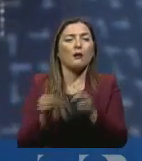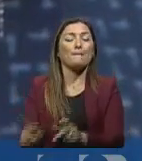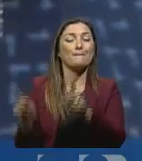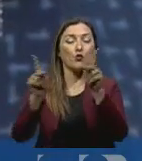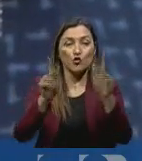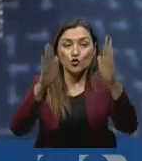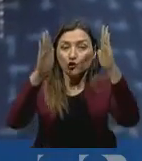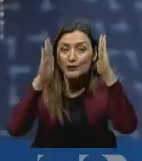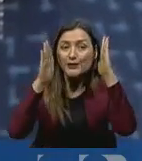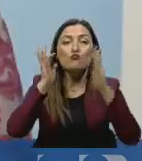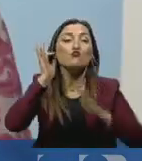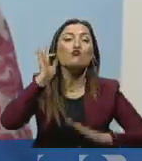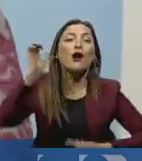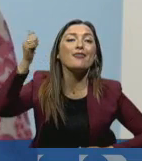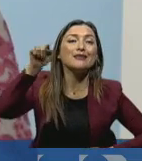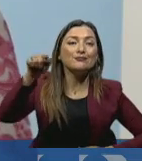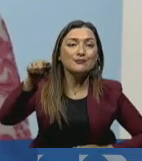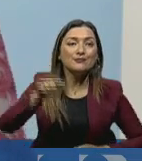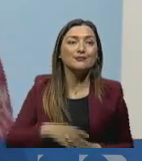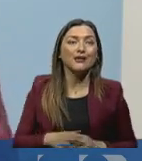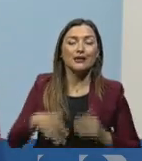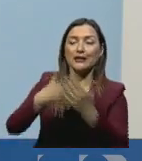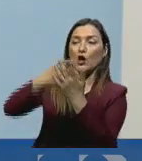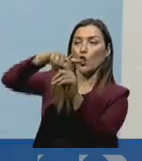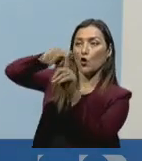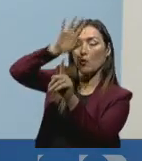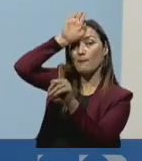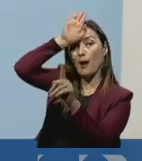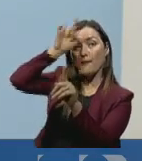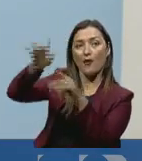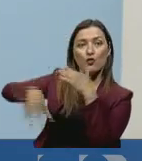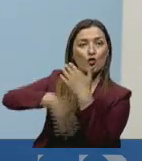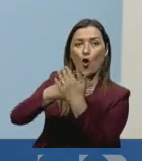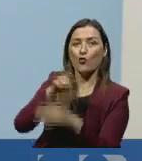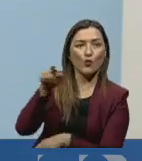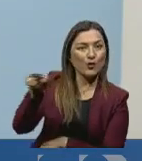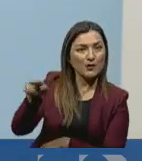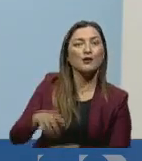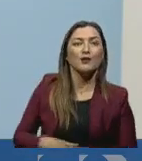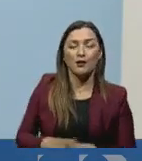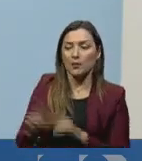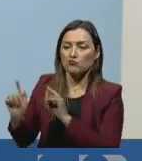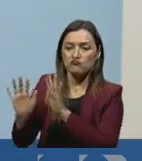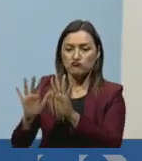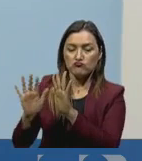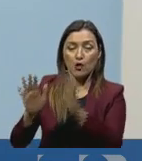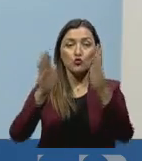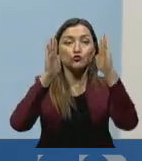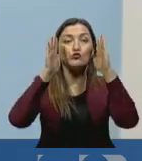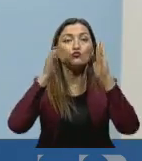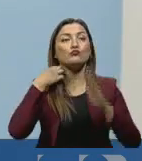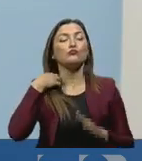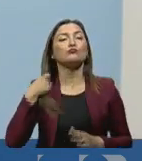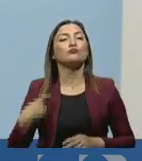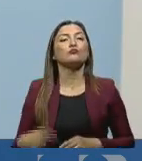previsto atender a 10.000 mujeres llegamos a la cruz del papa y va a estar todo el montaje y se van de acuerdo como vayan llegando se la va atendiendo